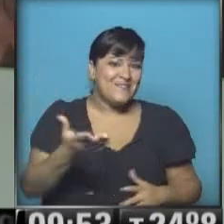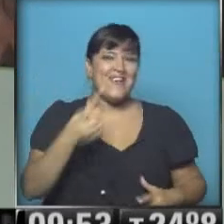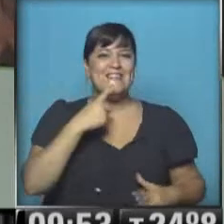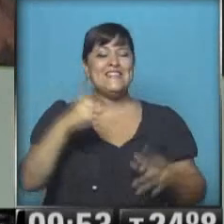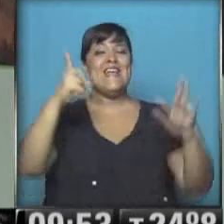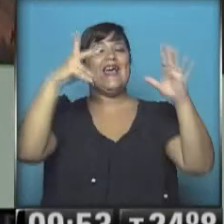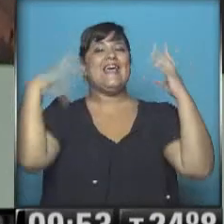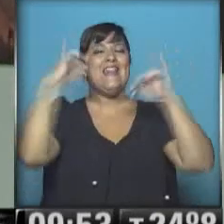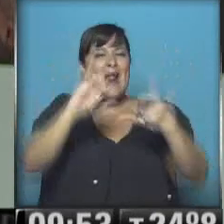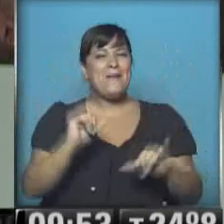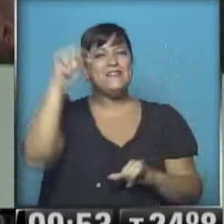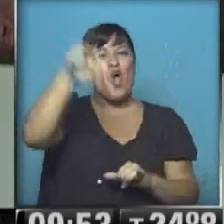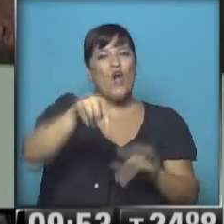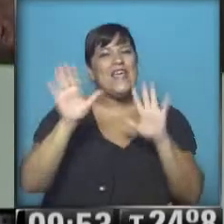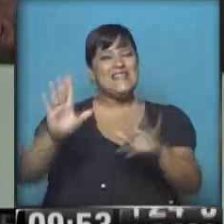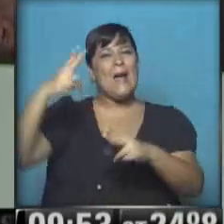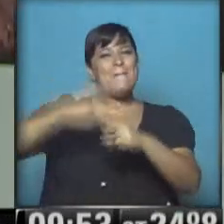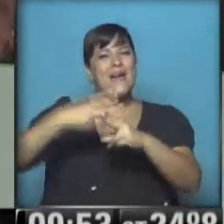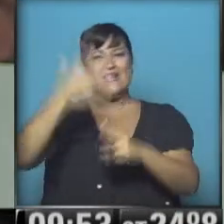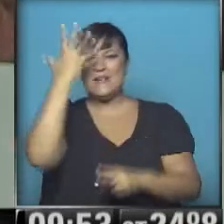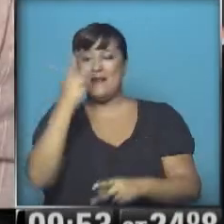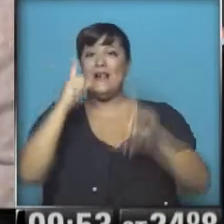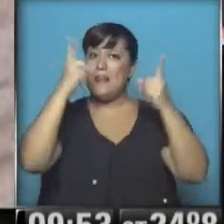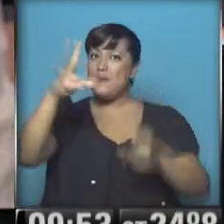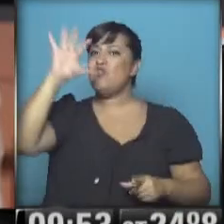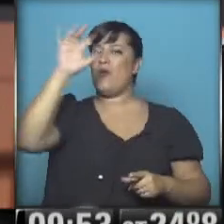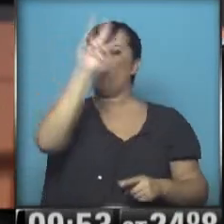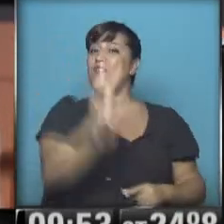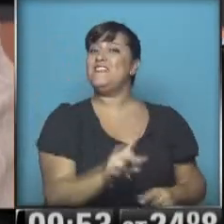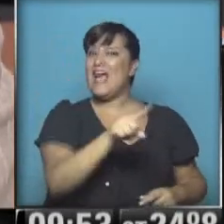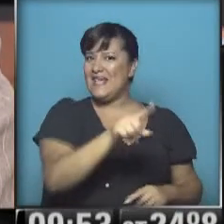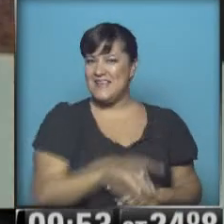hoy en día está el Parque San Martín. Y el de Villa Gesell, recuerdo yo también de cuando era joven. Bueno.